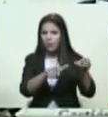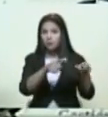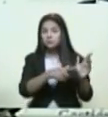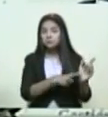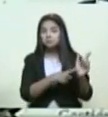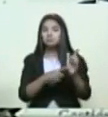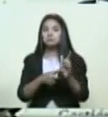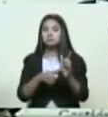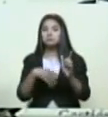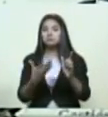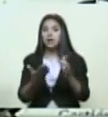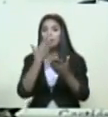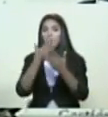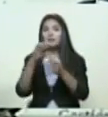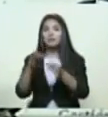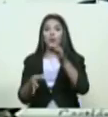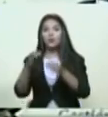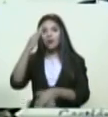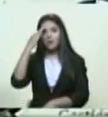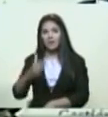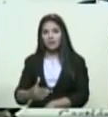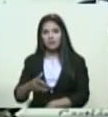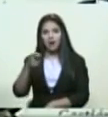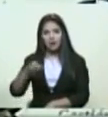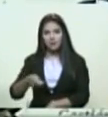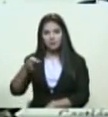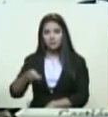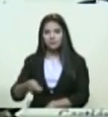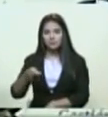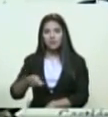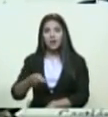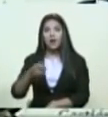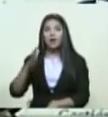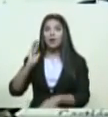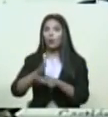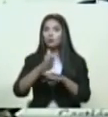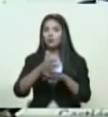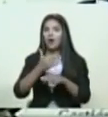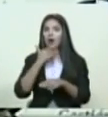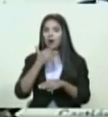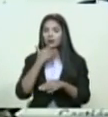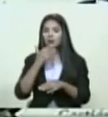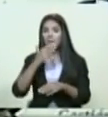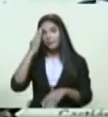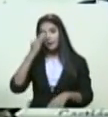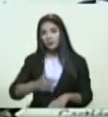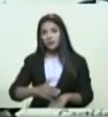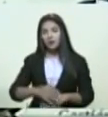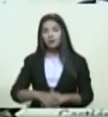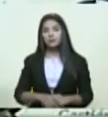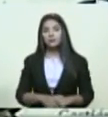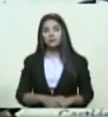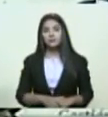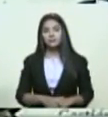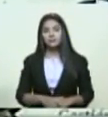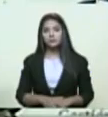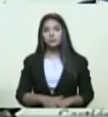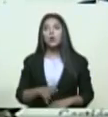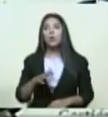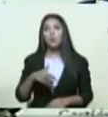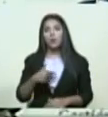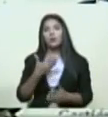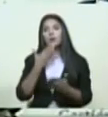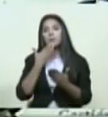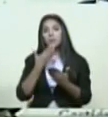presentados ante tribunales militares y acusados de un delito de naturaleza militar, podrá